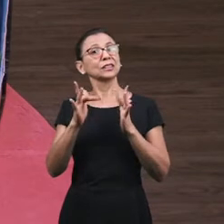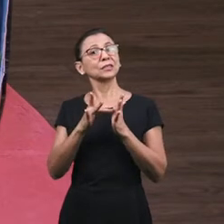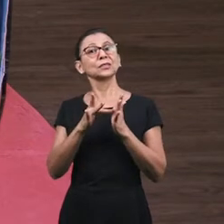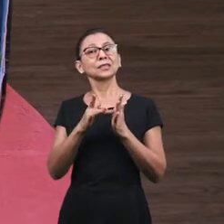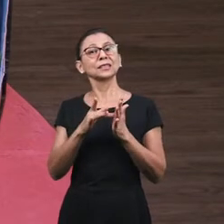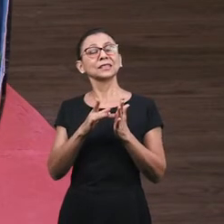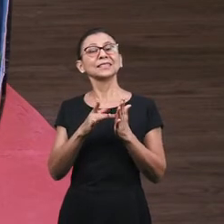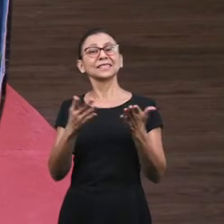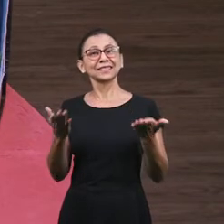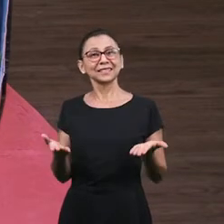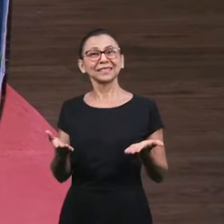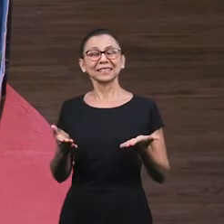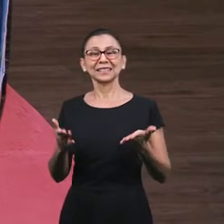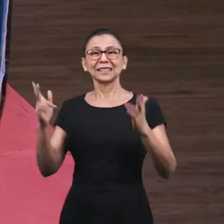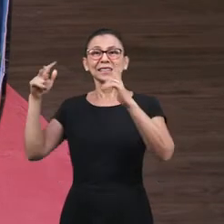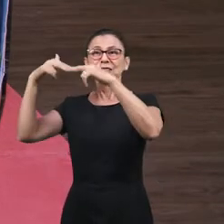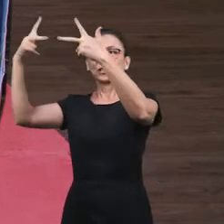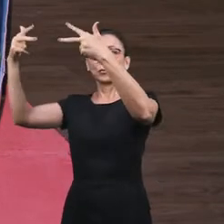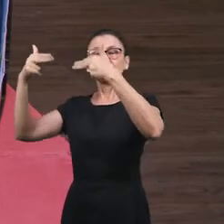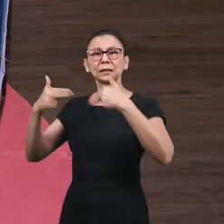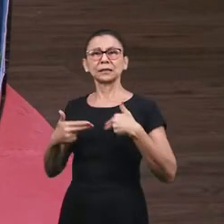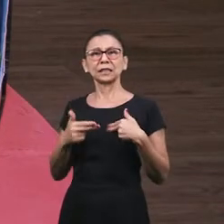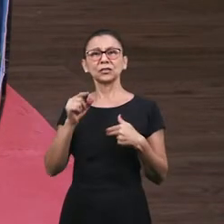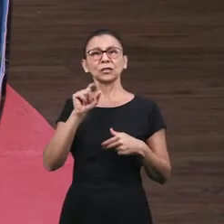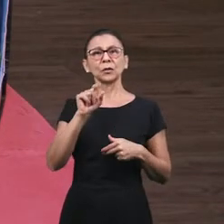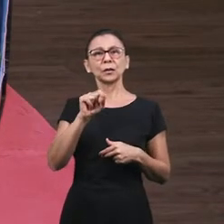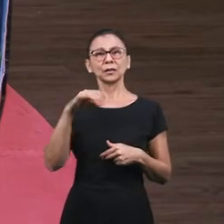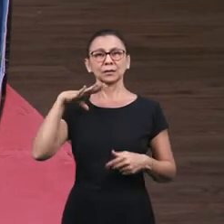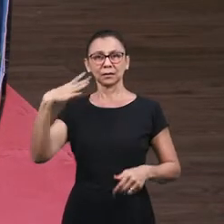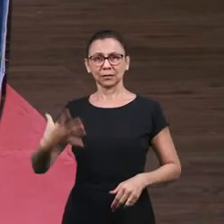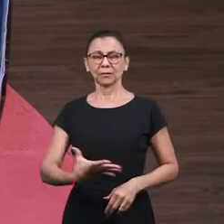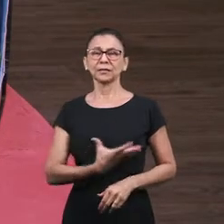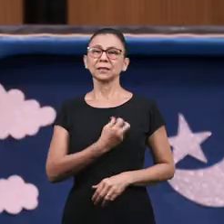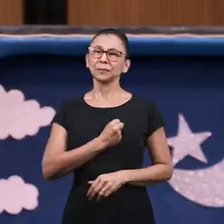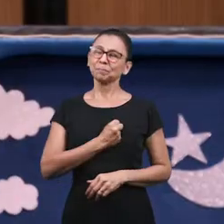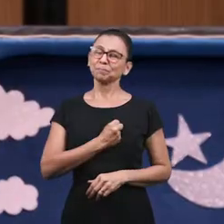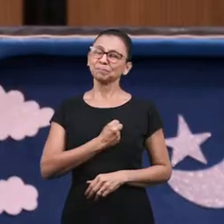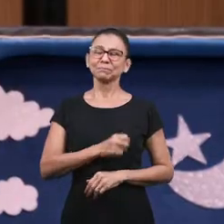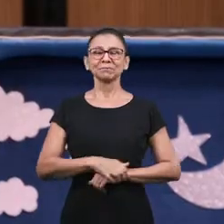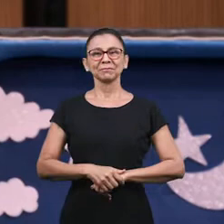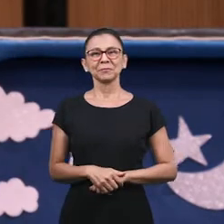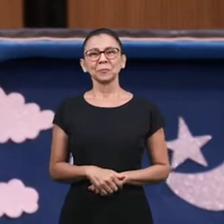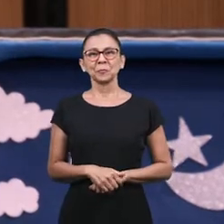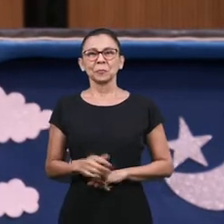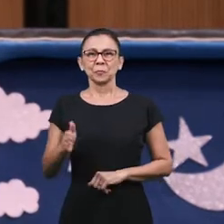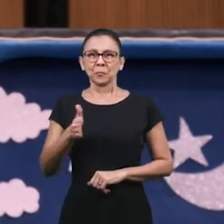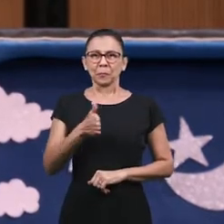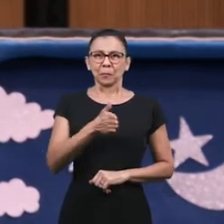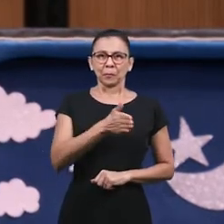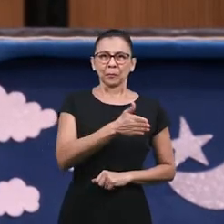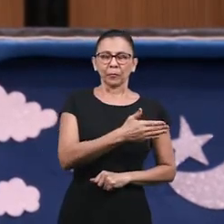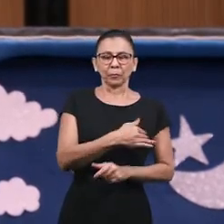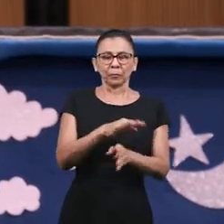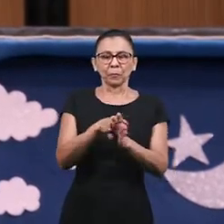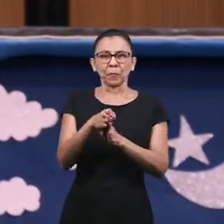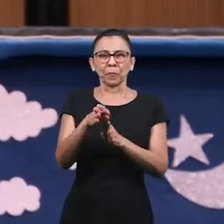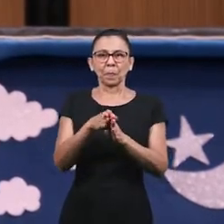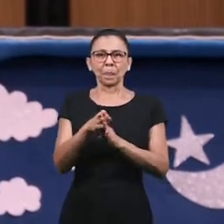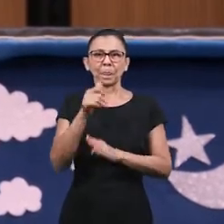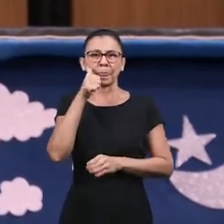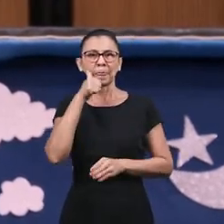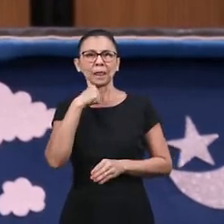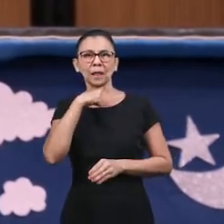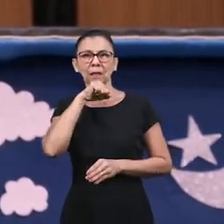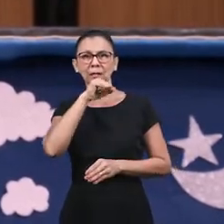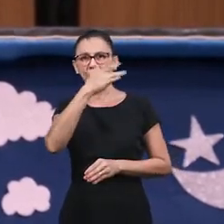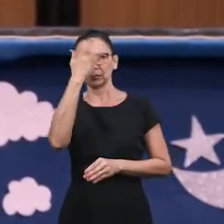corazón, dándonos este gran regalo que es la salvación. Ahora una palabra a las